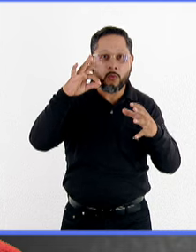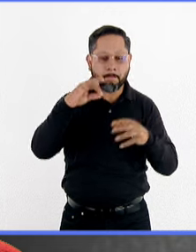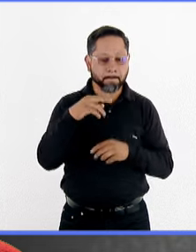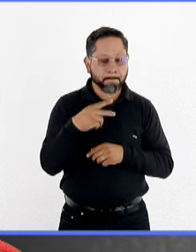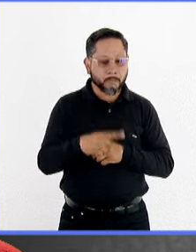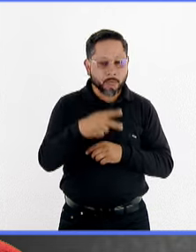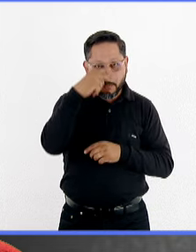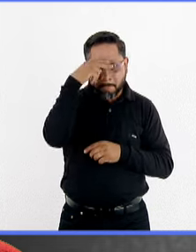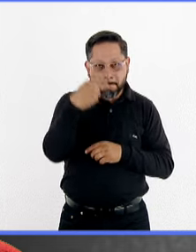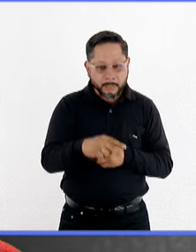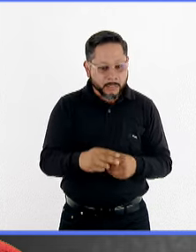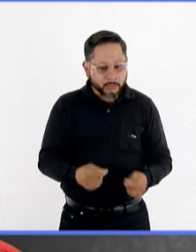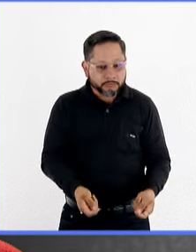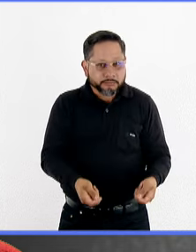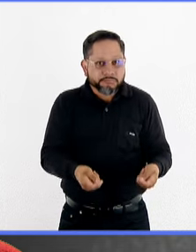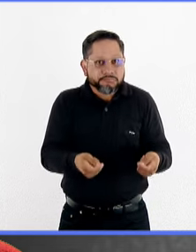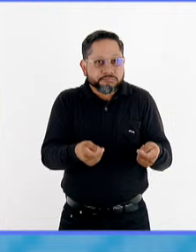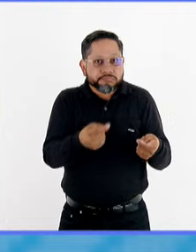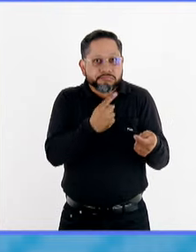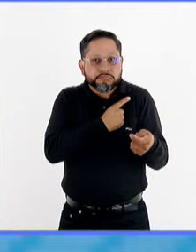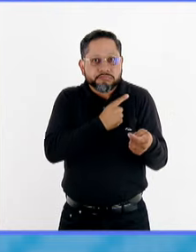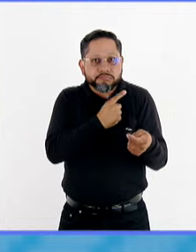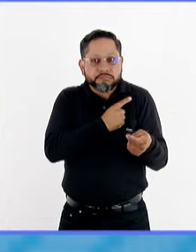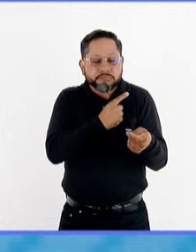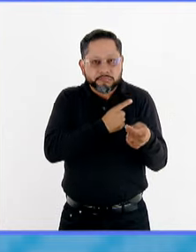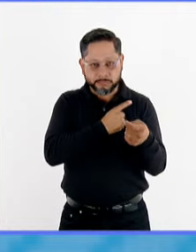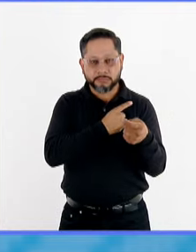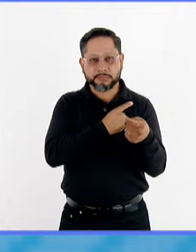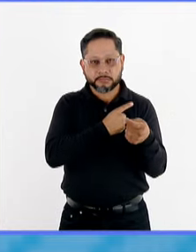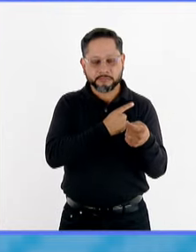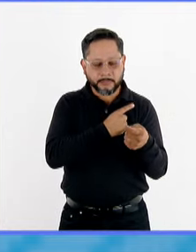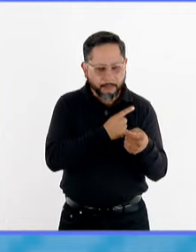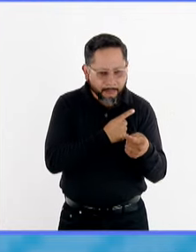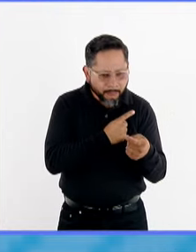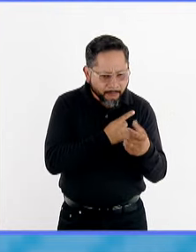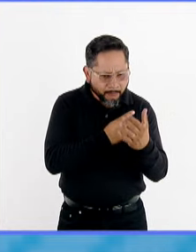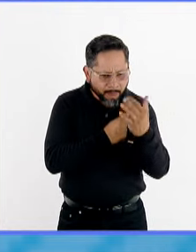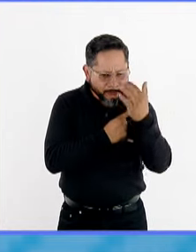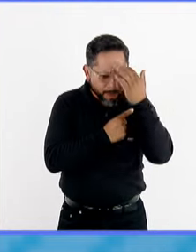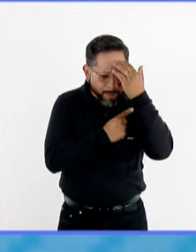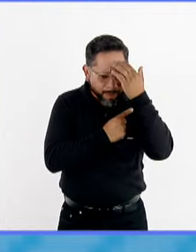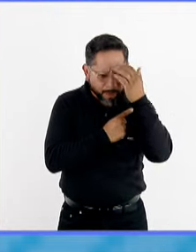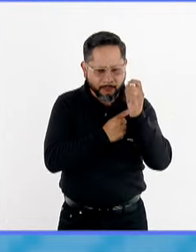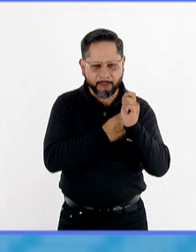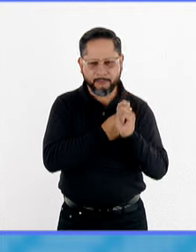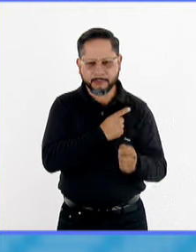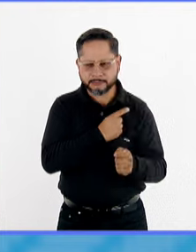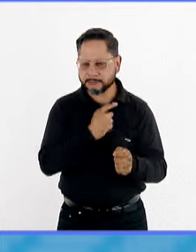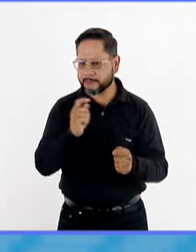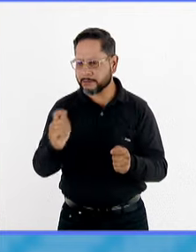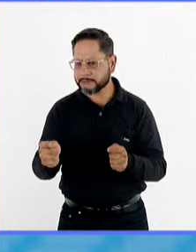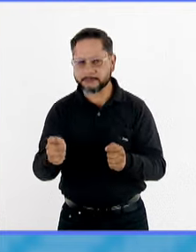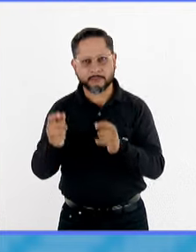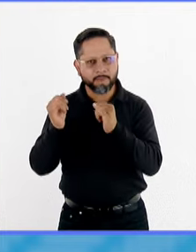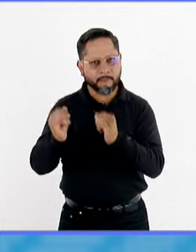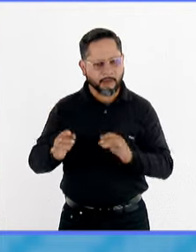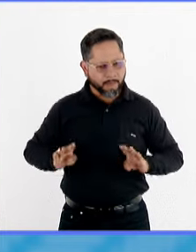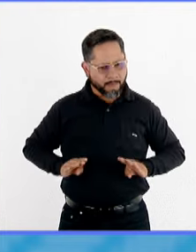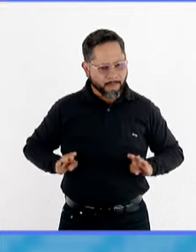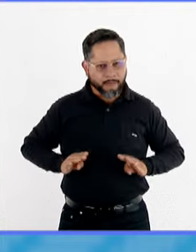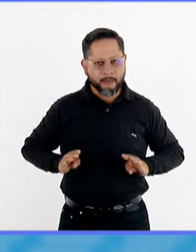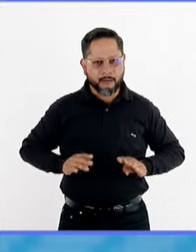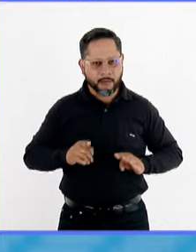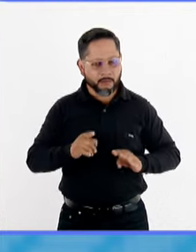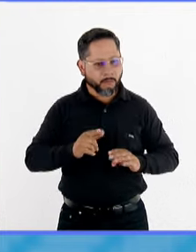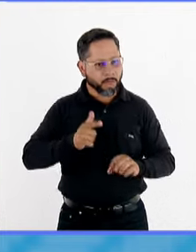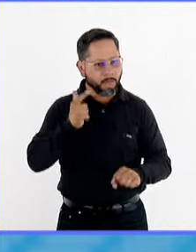estudiamos desde el conocimiento de las especies, por ejemplo, describimos especies